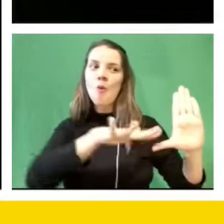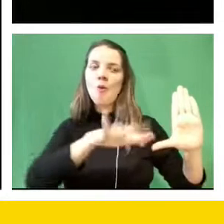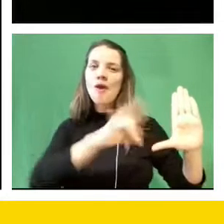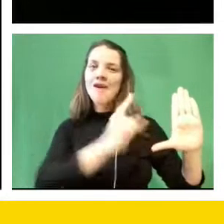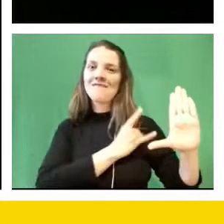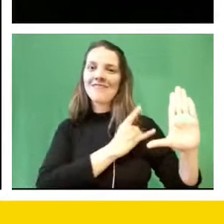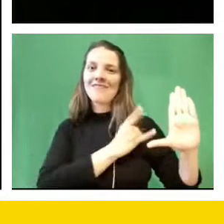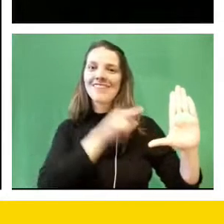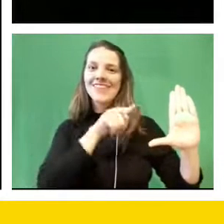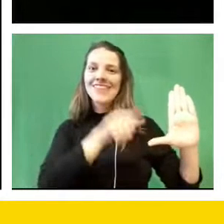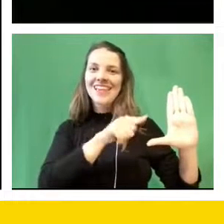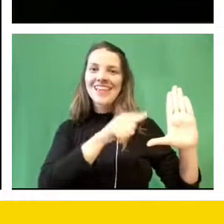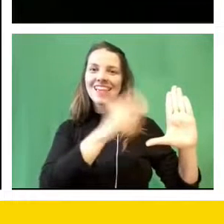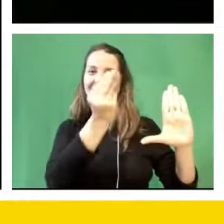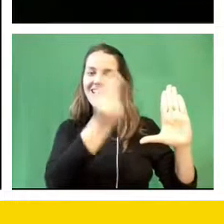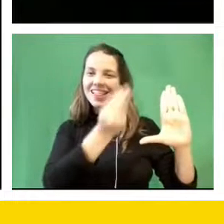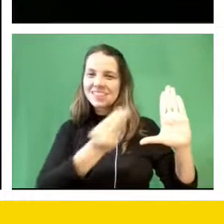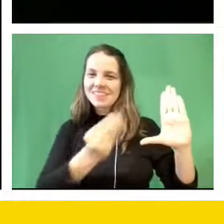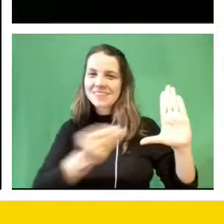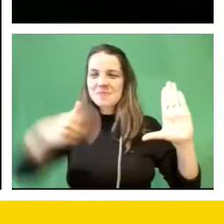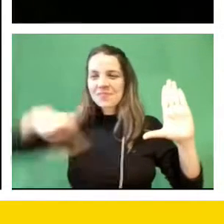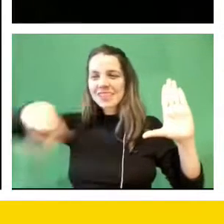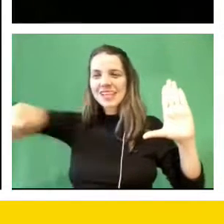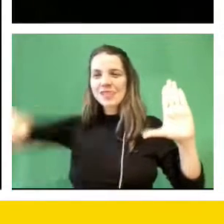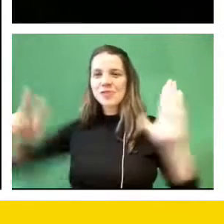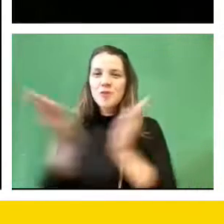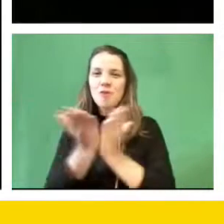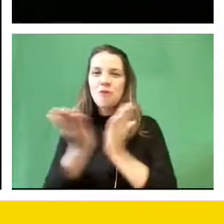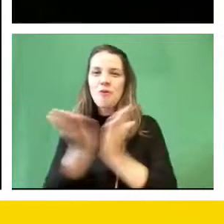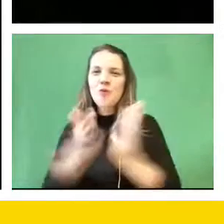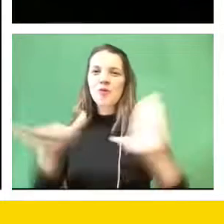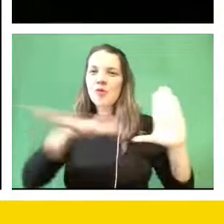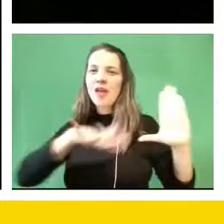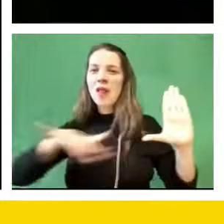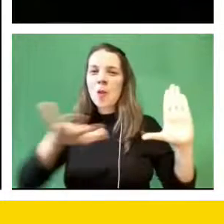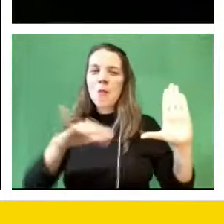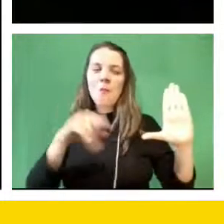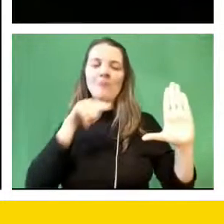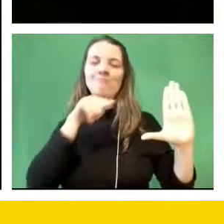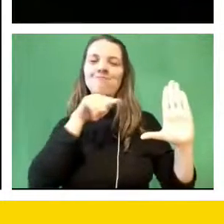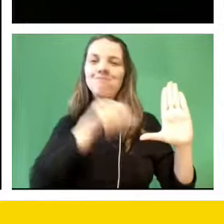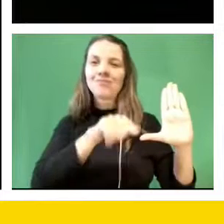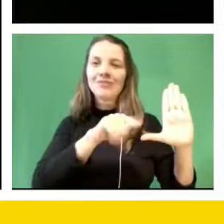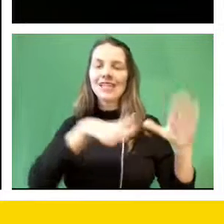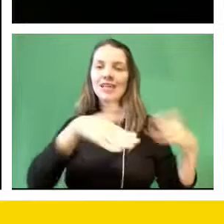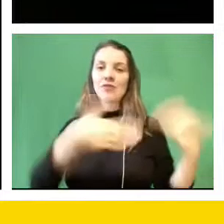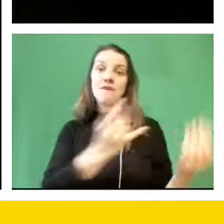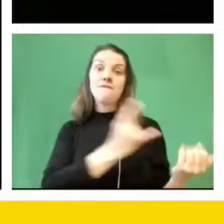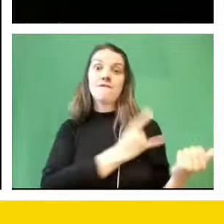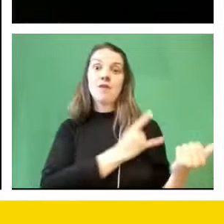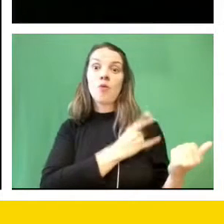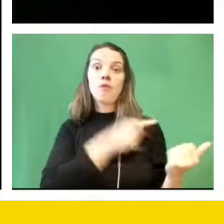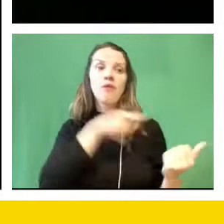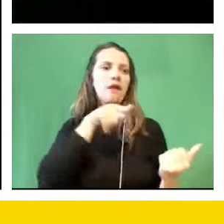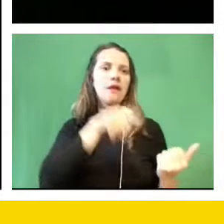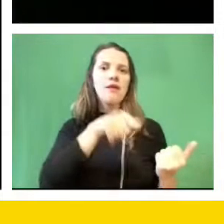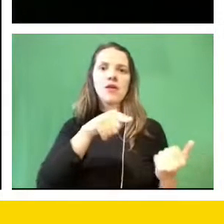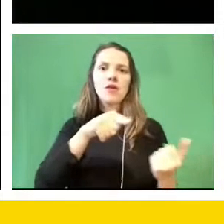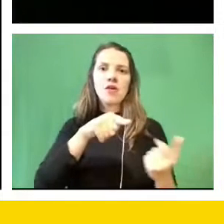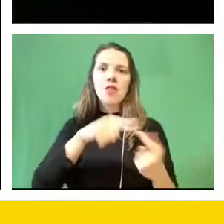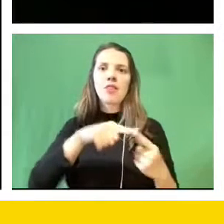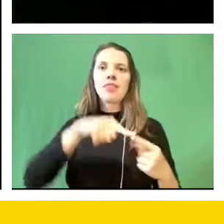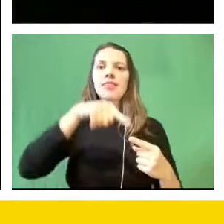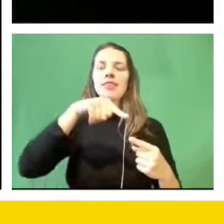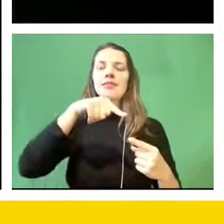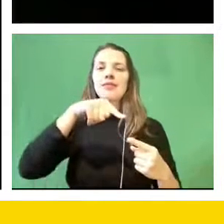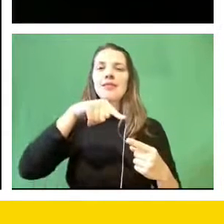lo viven, lo vivencien en cada uno de sus momentos dentro de la facultad durante sus periodos académicos. Por eso, pues,